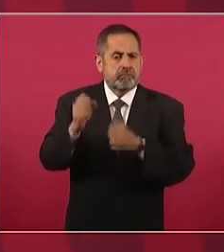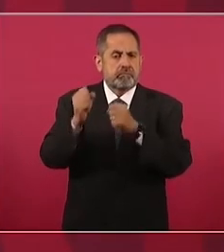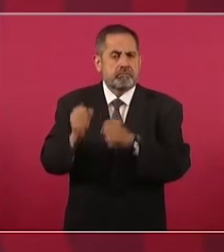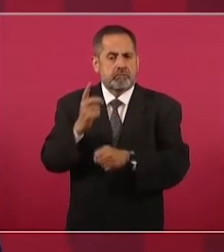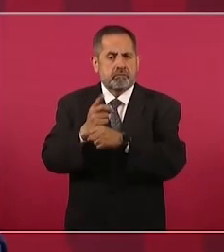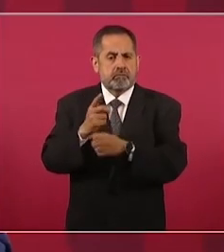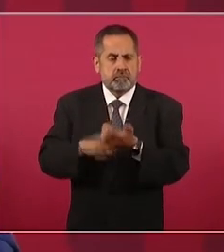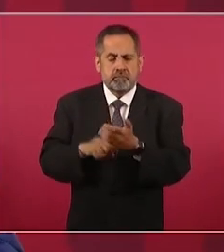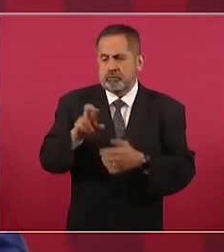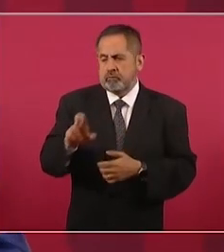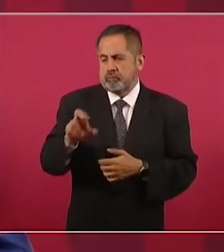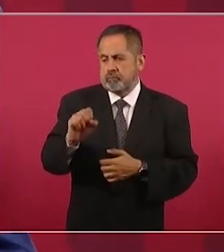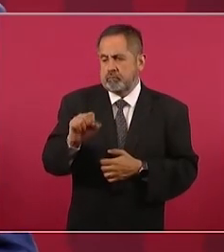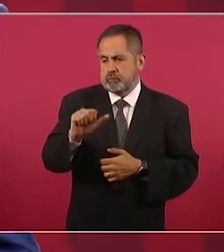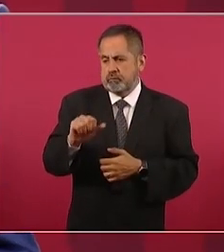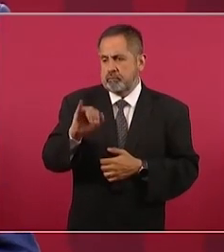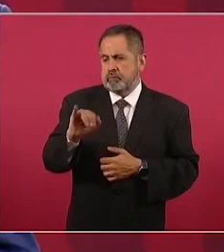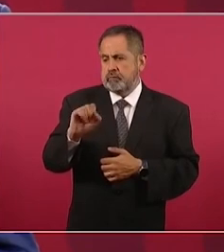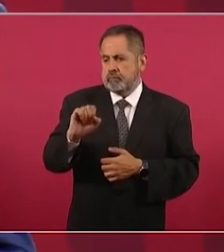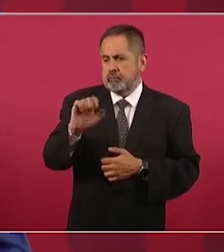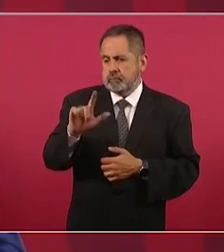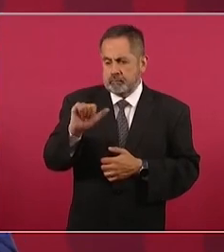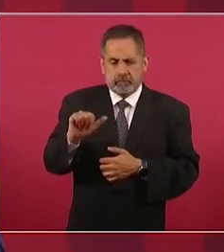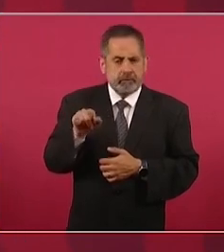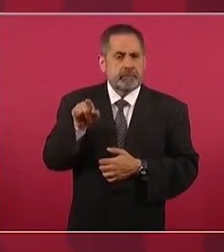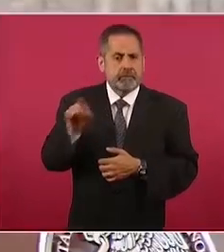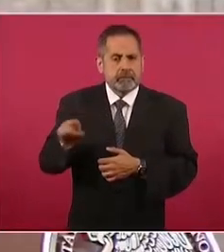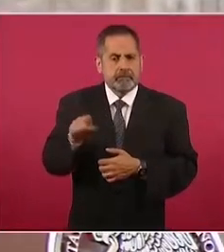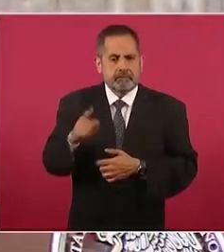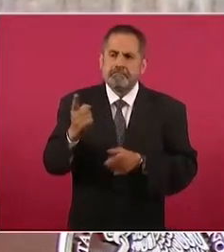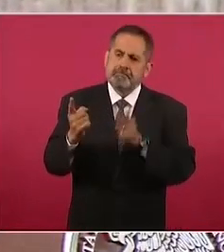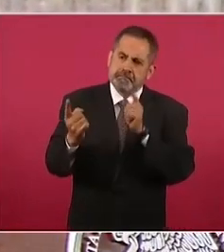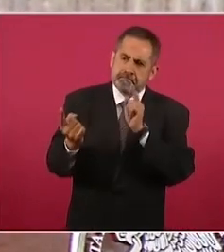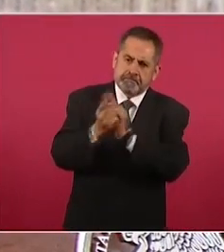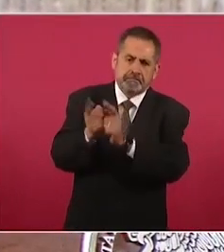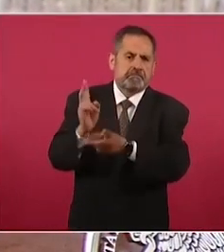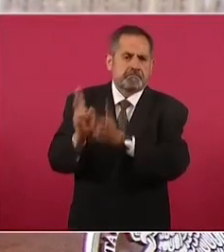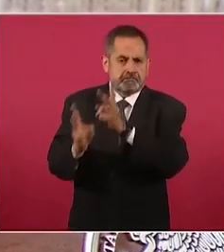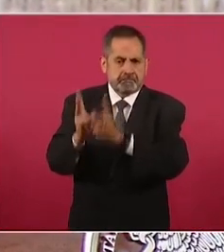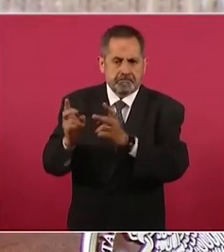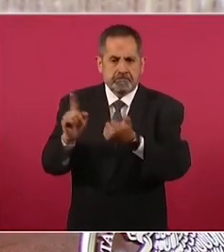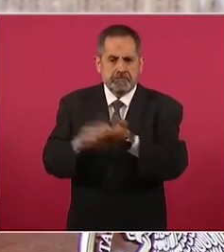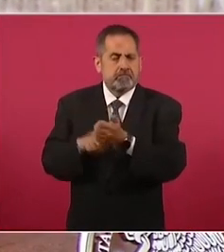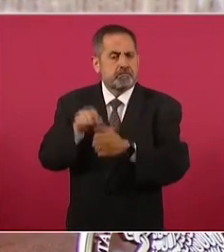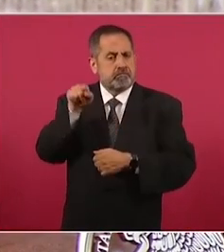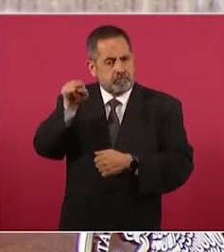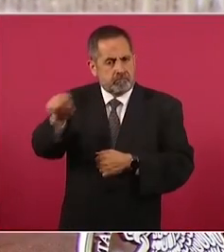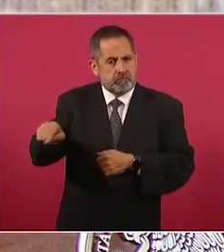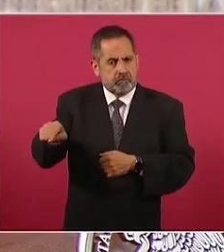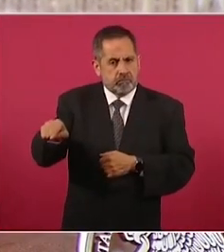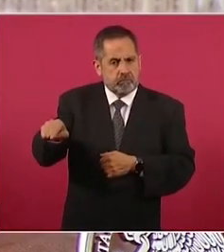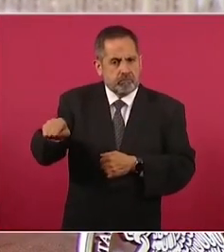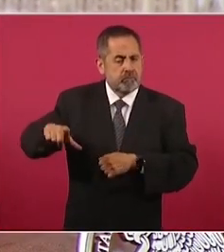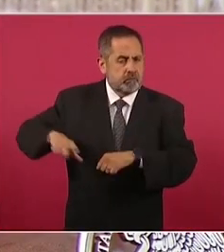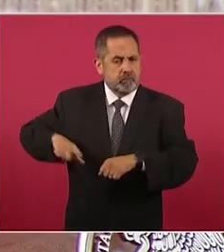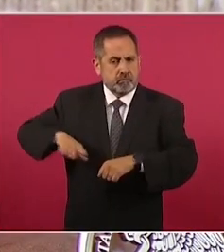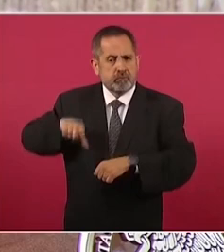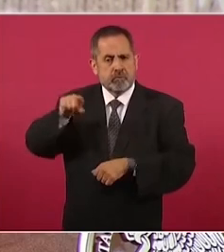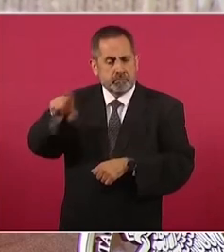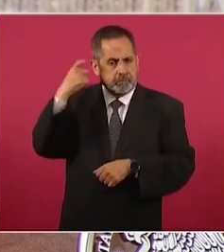Seguridad Pública, Rosa Isela Rodríguez, hable con el